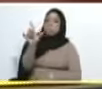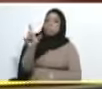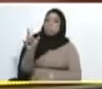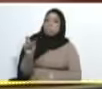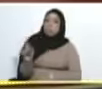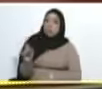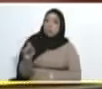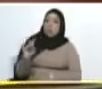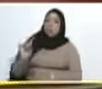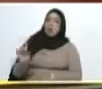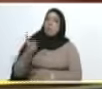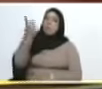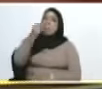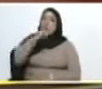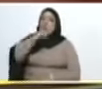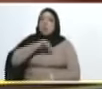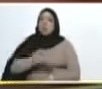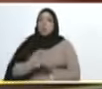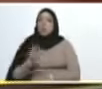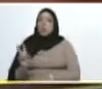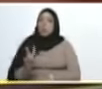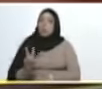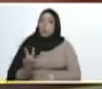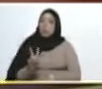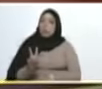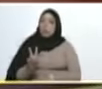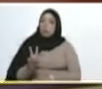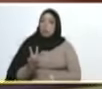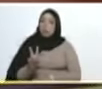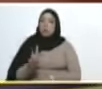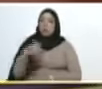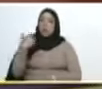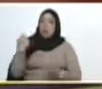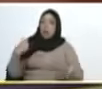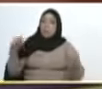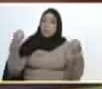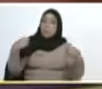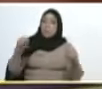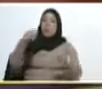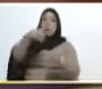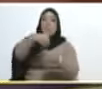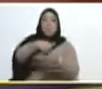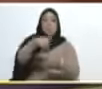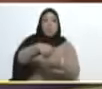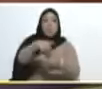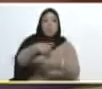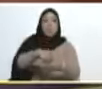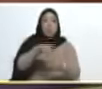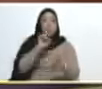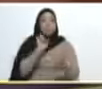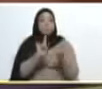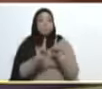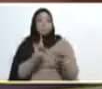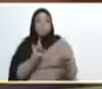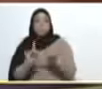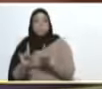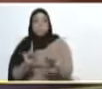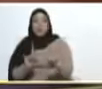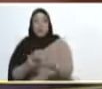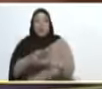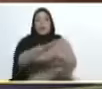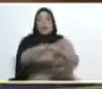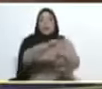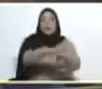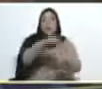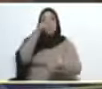en nuestra historia y por la vía de la activación constitucional, fue convocado al pueblo